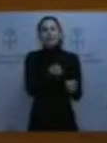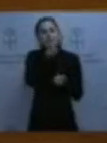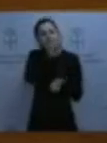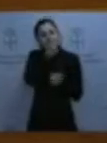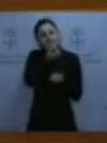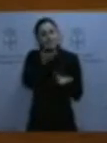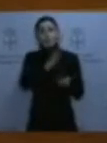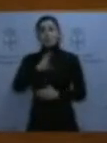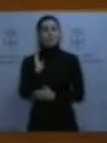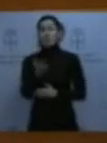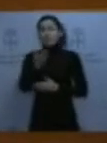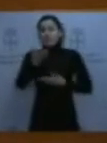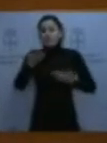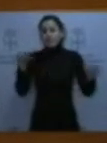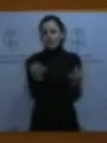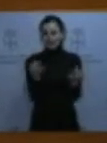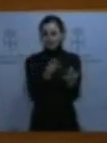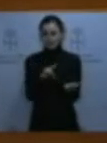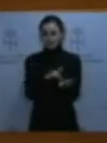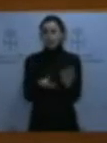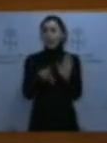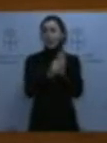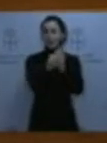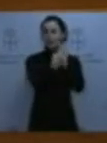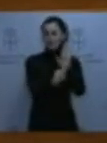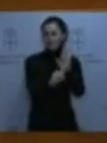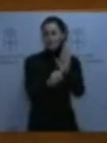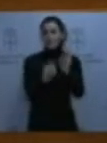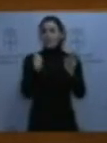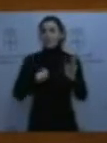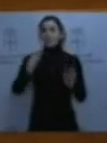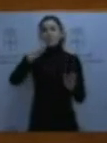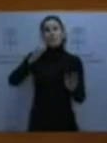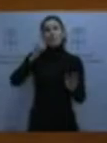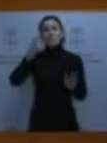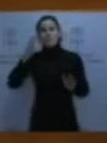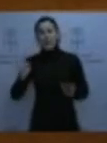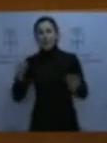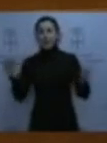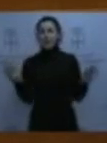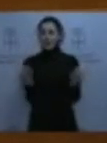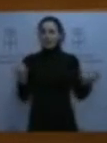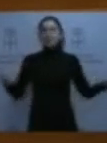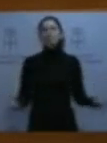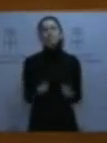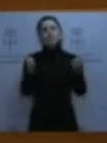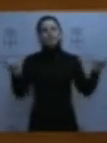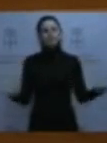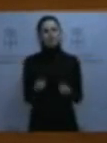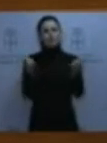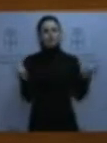que conlleva y que le atribuye la ley, pues es la publicación en el BOPA, ¿no?, de la declaración del